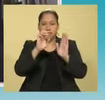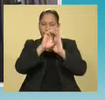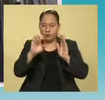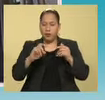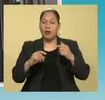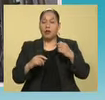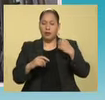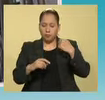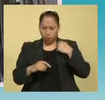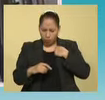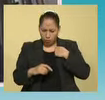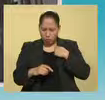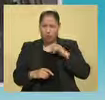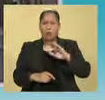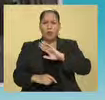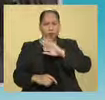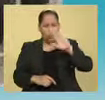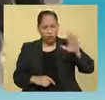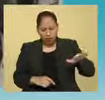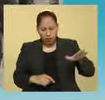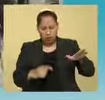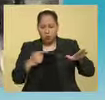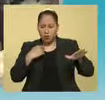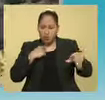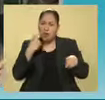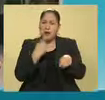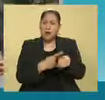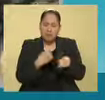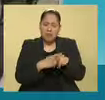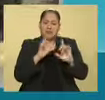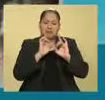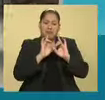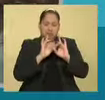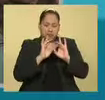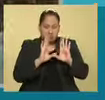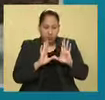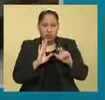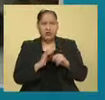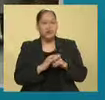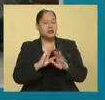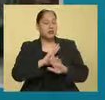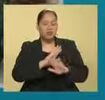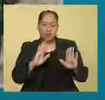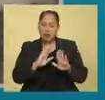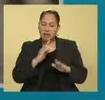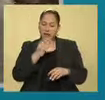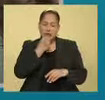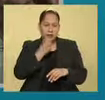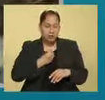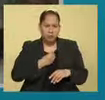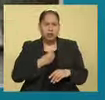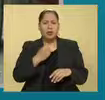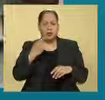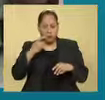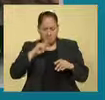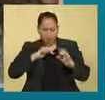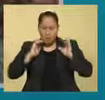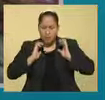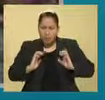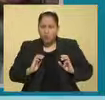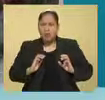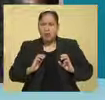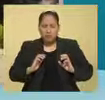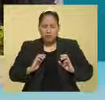si llegamos a morir por alguna enfermedad que llegue a terminalidad, cómo quisiéramos que fuera